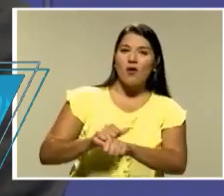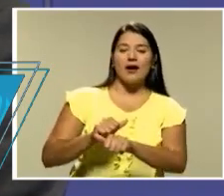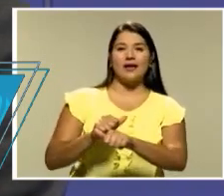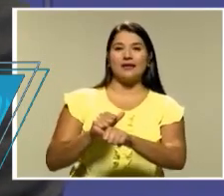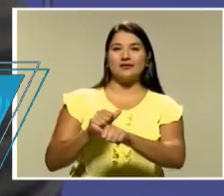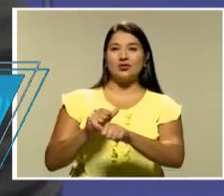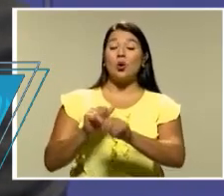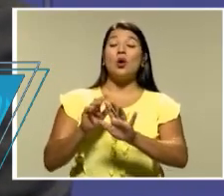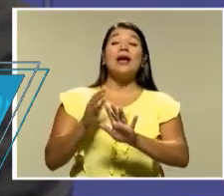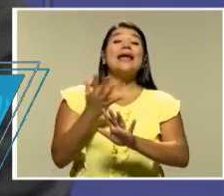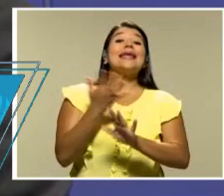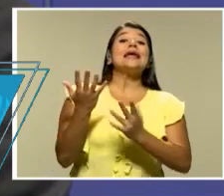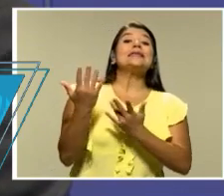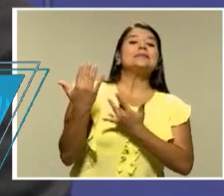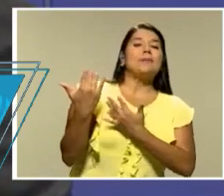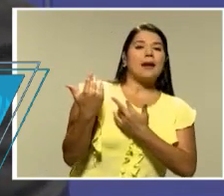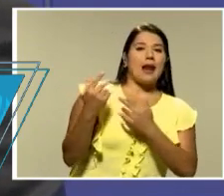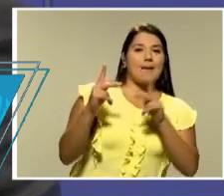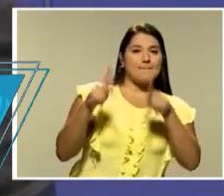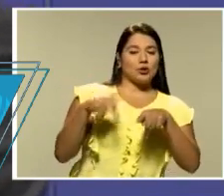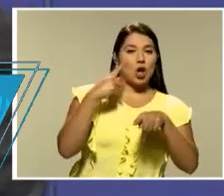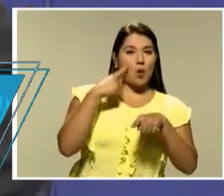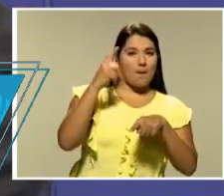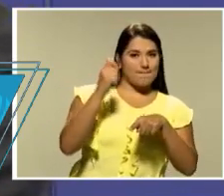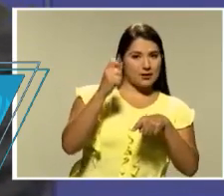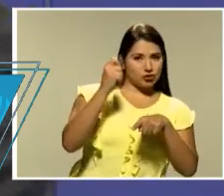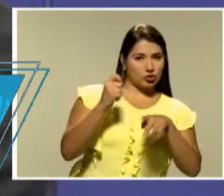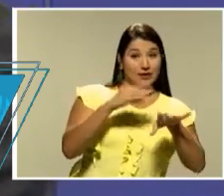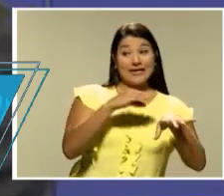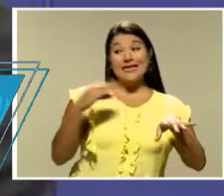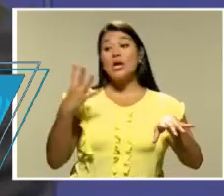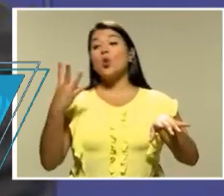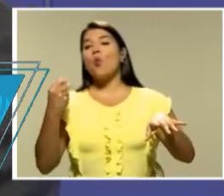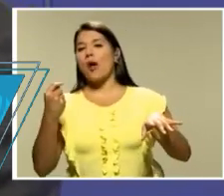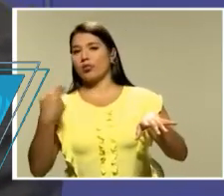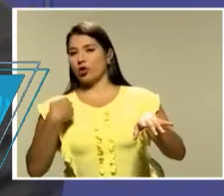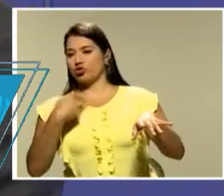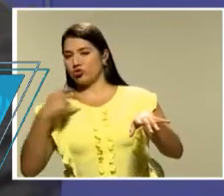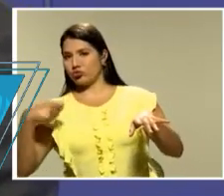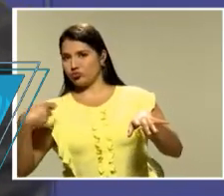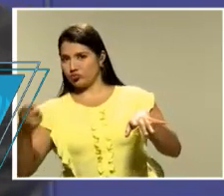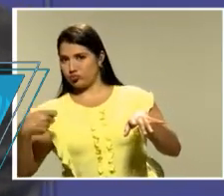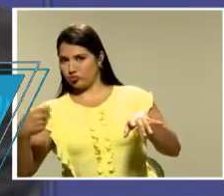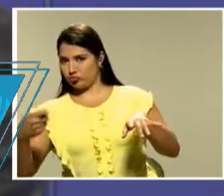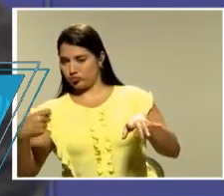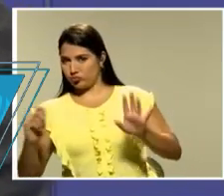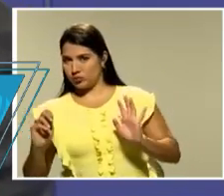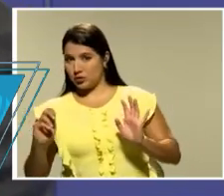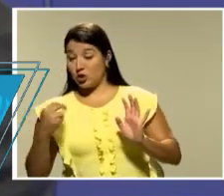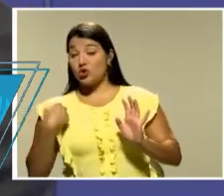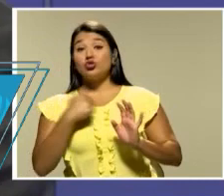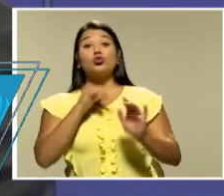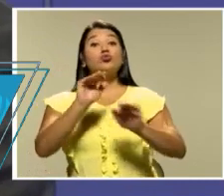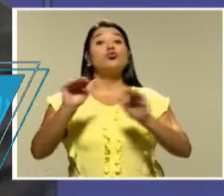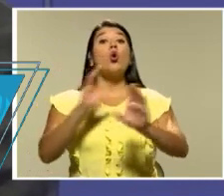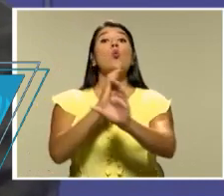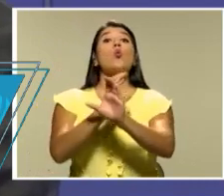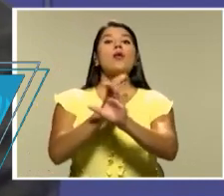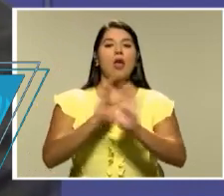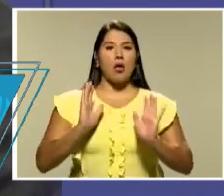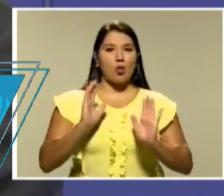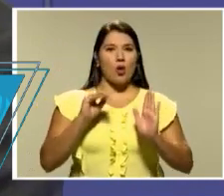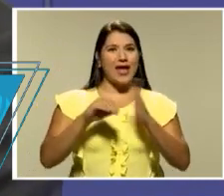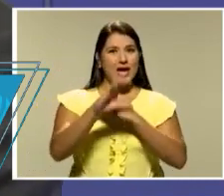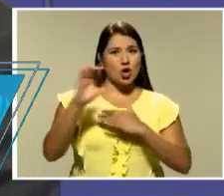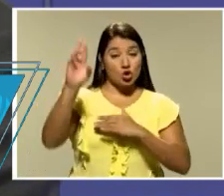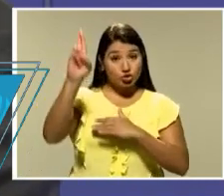de pensión y lo que se está aportando. Yo siempre trato de recordar, cuidado, en Costa Rica tenemos cargas